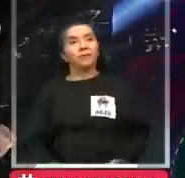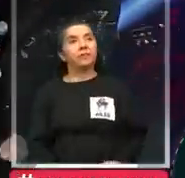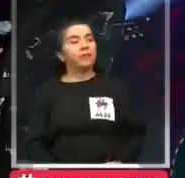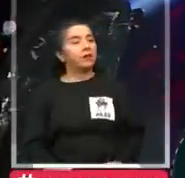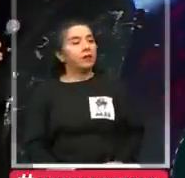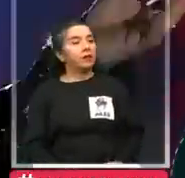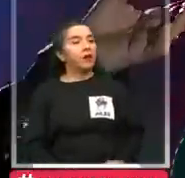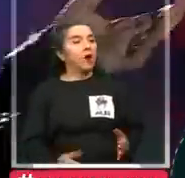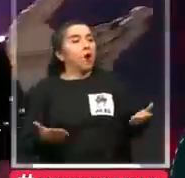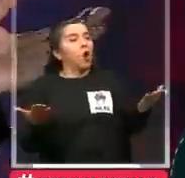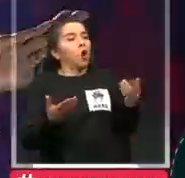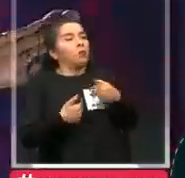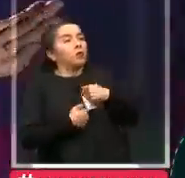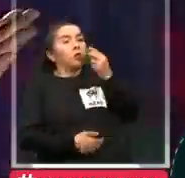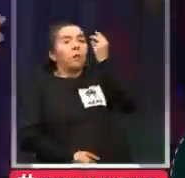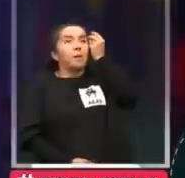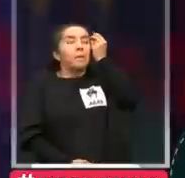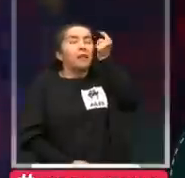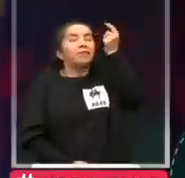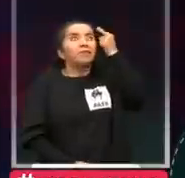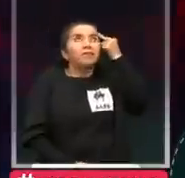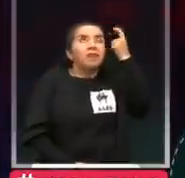¿Cómo podía imaginarme?